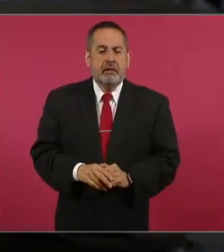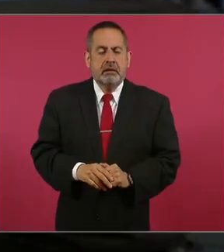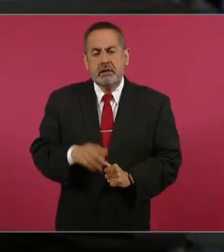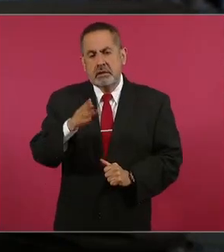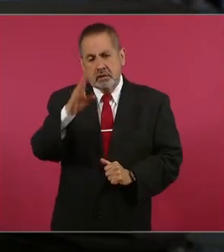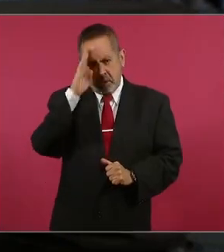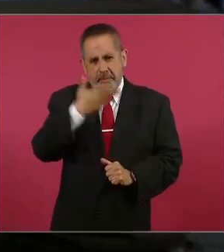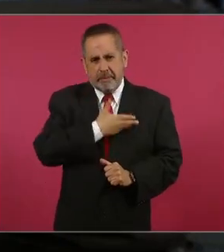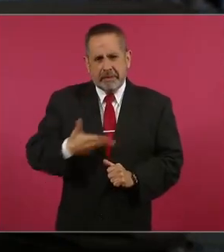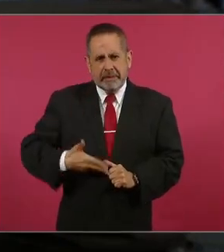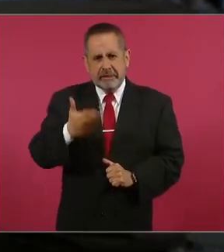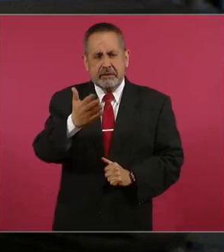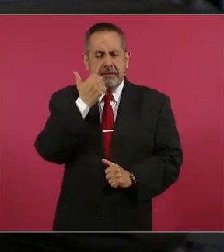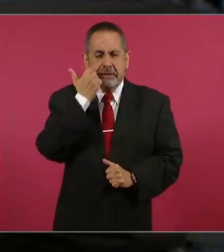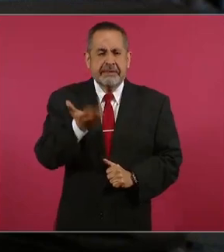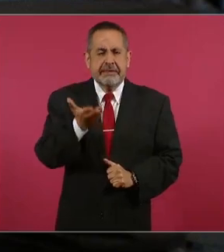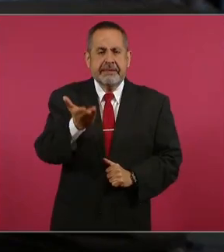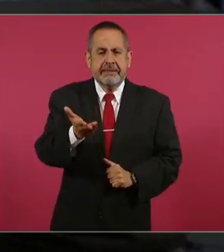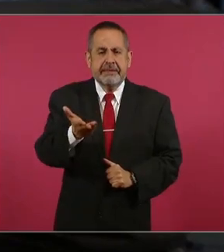Señor presidente, quisiera